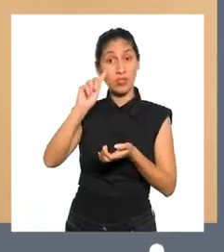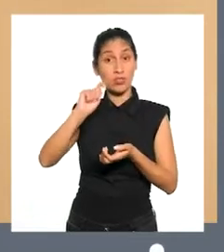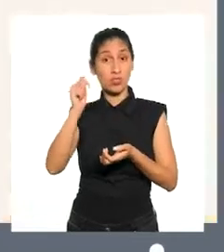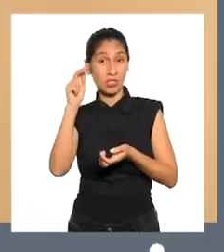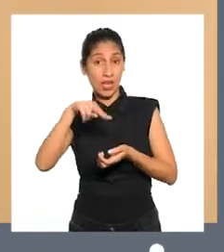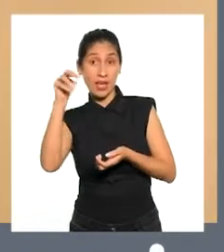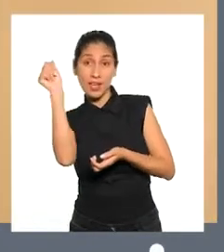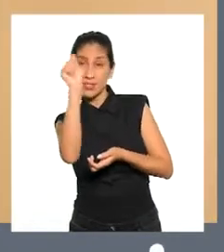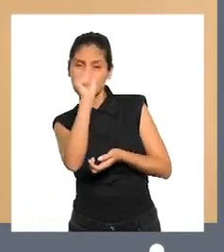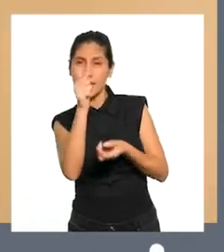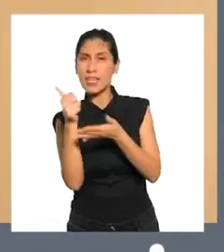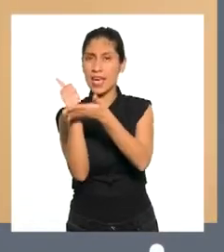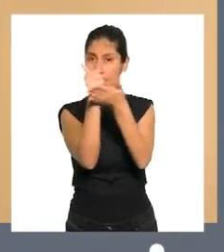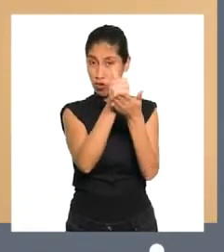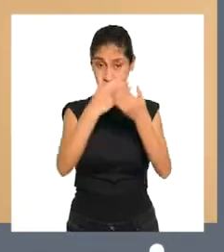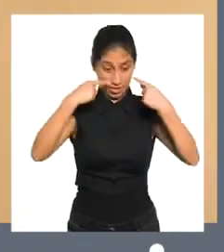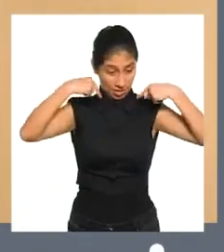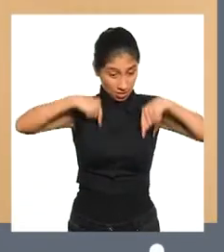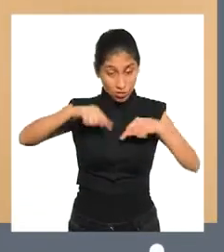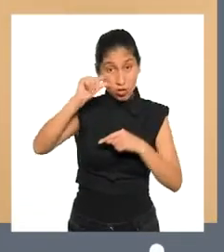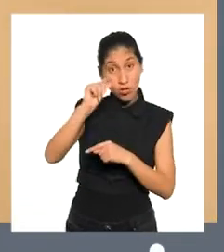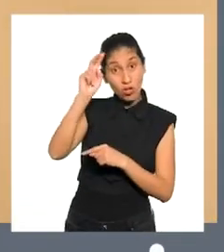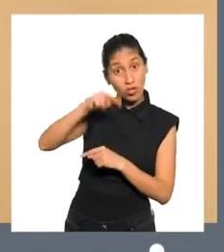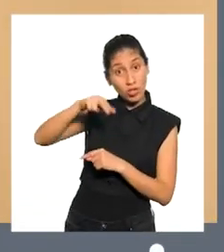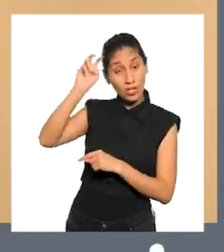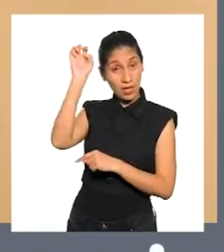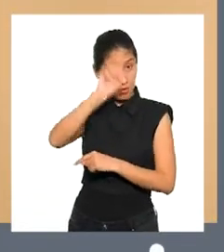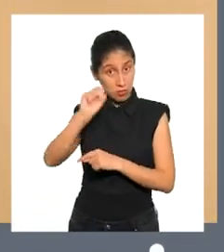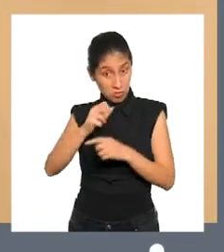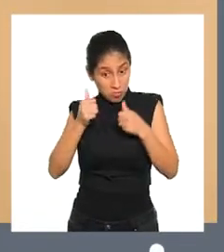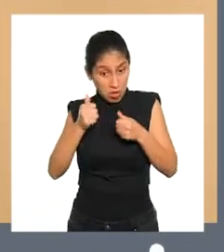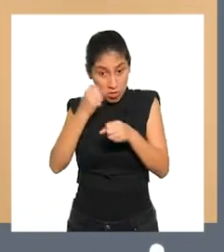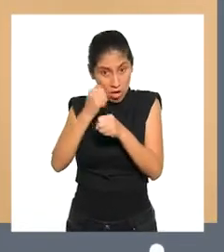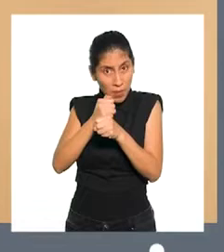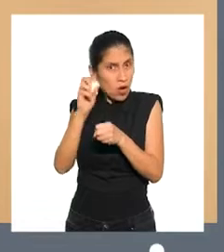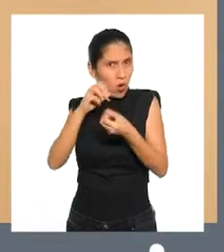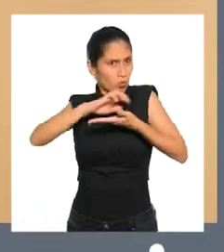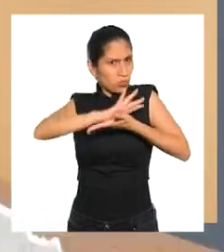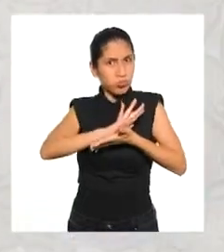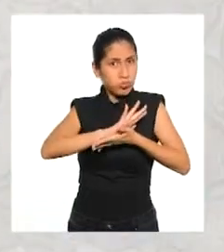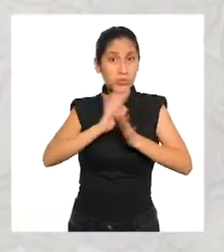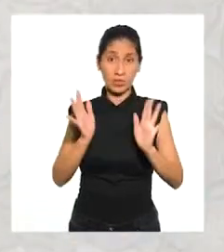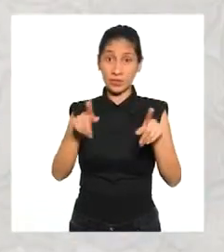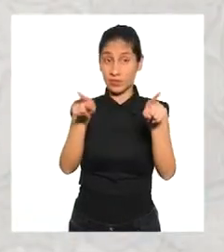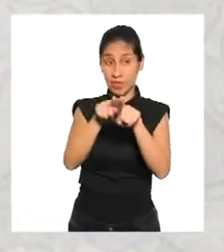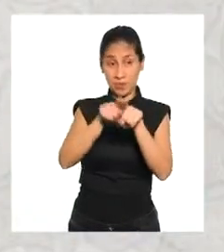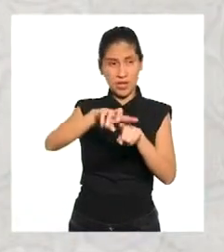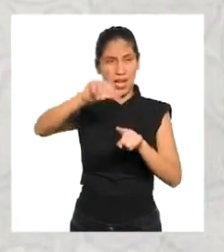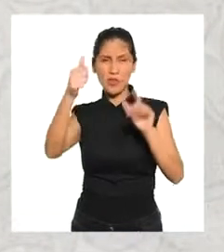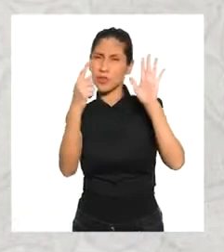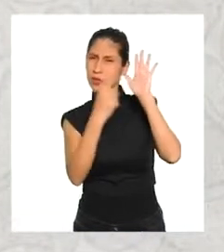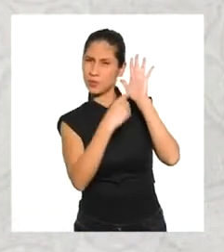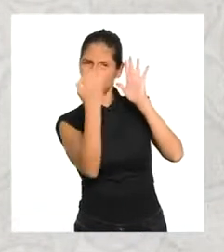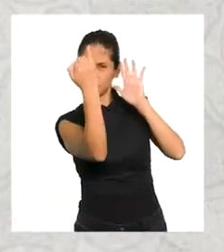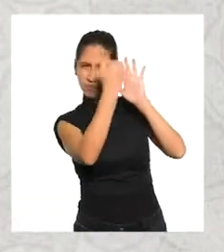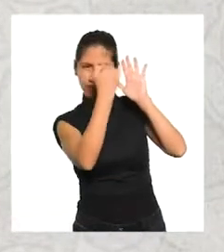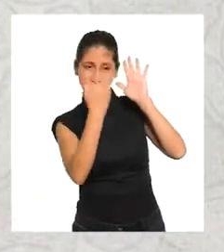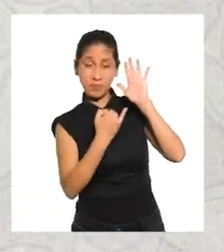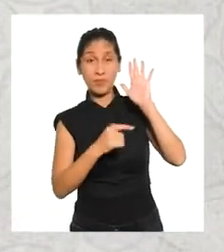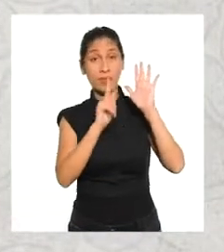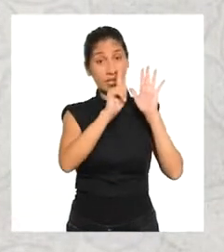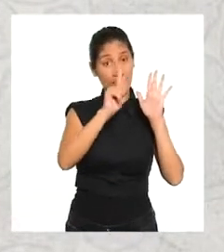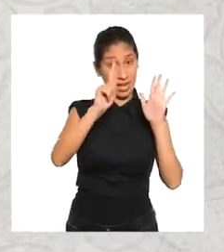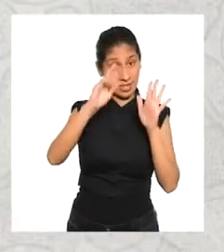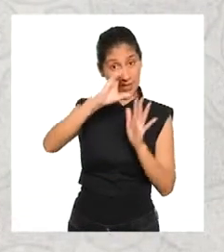genes. Sin embargo, hay otro elemento que es importante de considerar: las histonas. Cada célula del